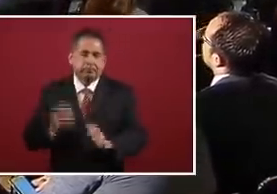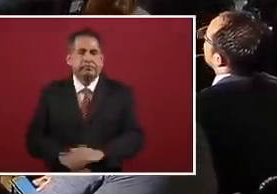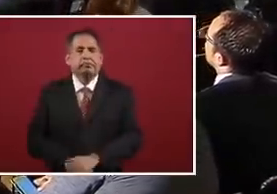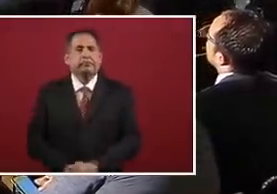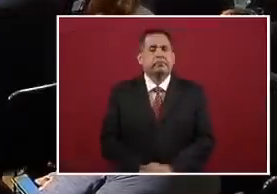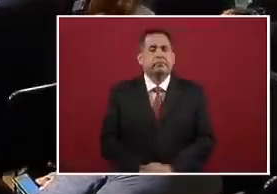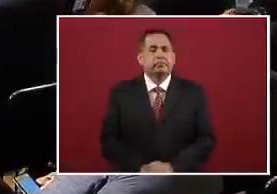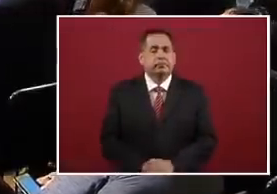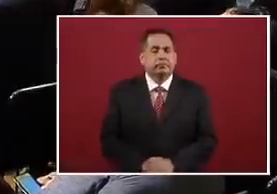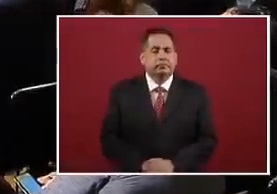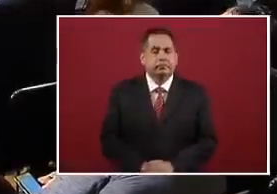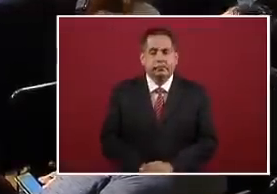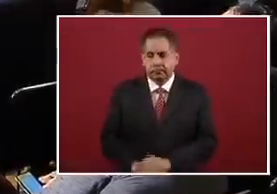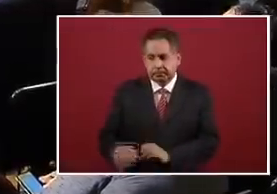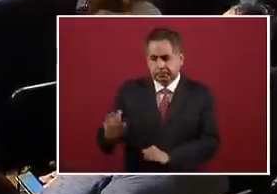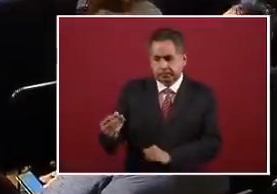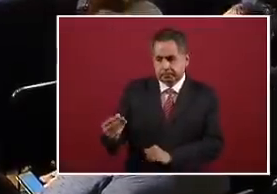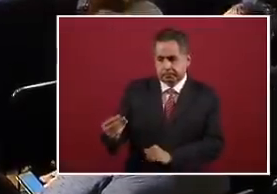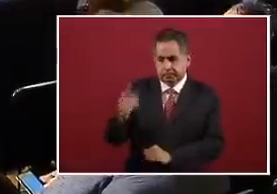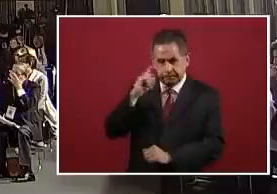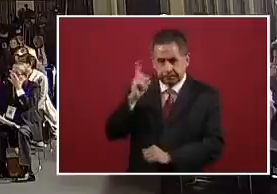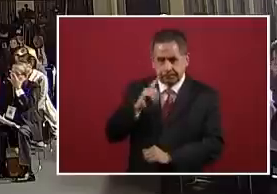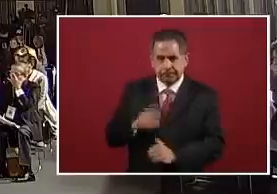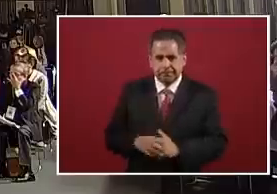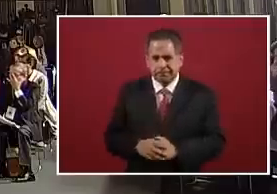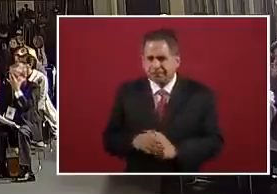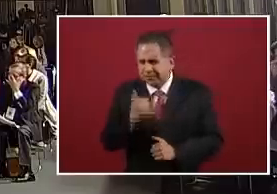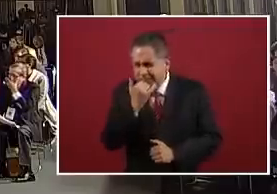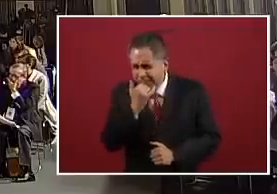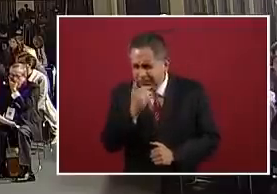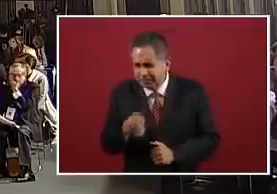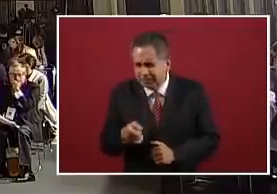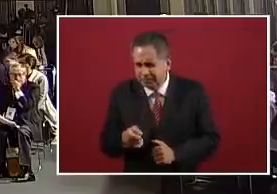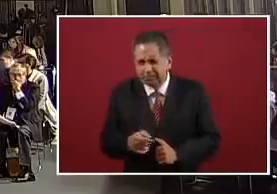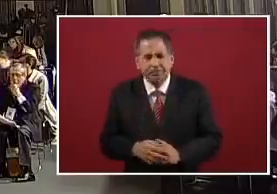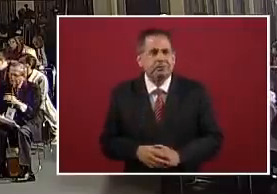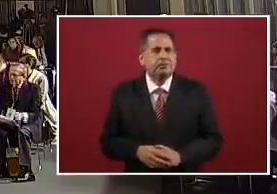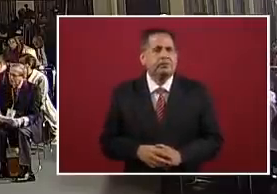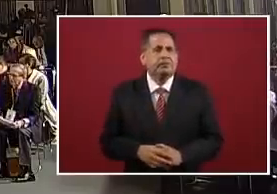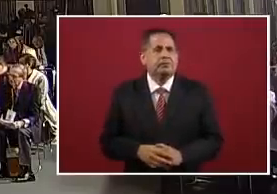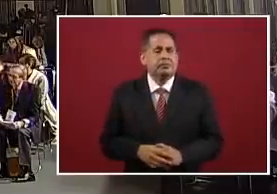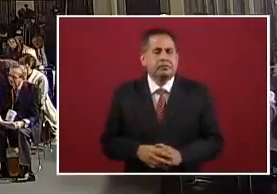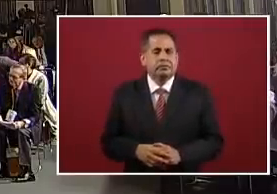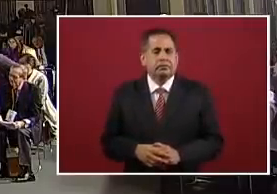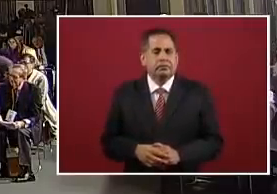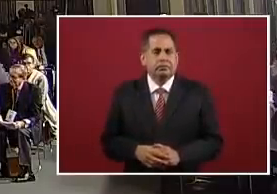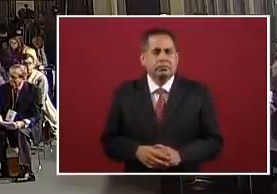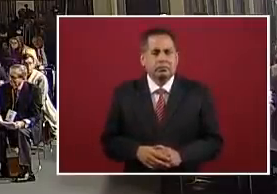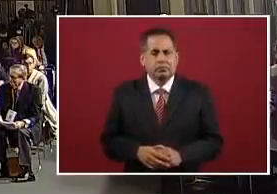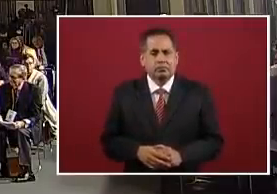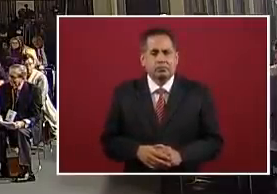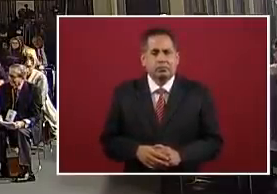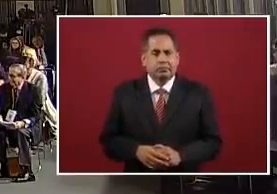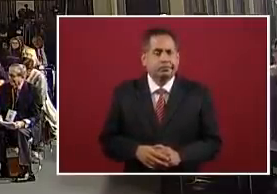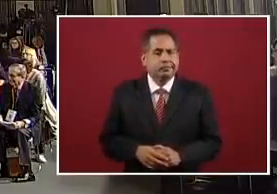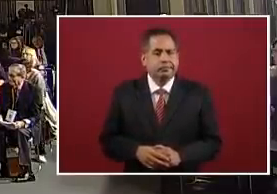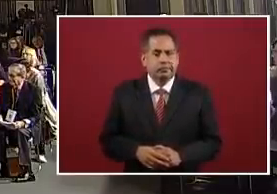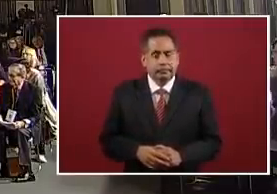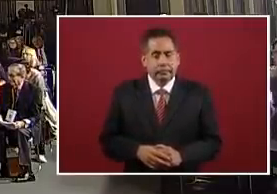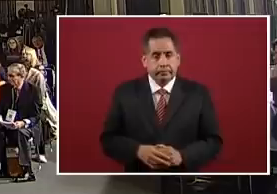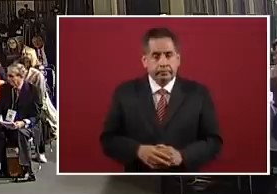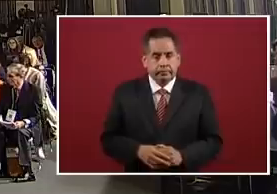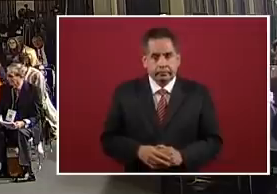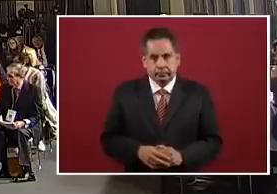No se vaya perdiendo más dinero por lo que tiene que pagar. ¿Cómo? ¿No pensaría en tapar el costo precisamente para que no se le